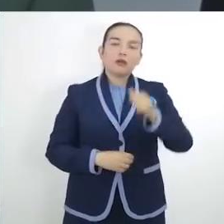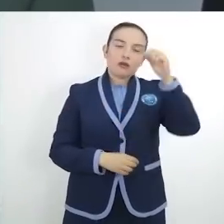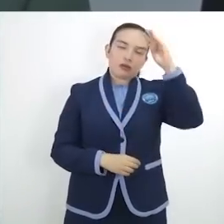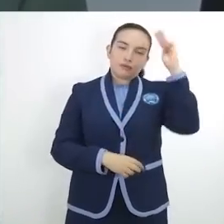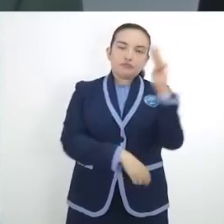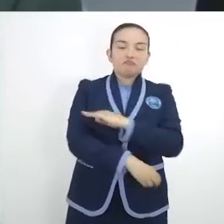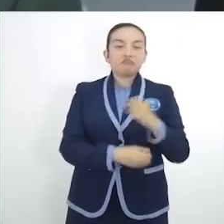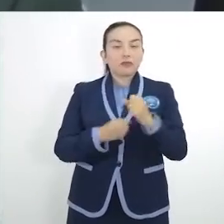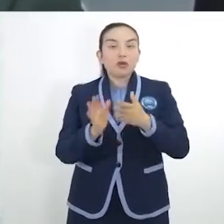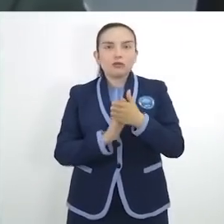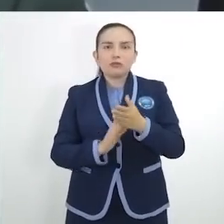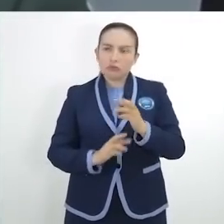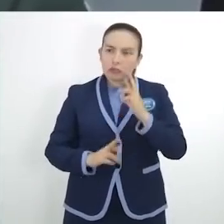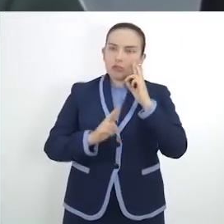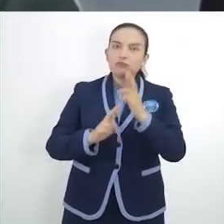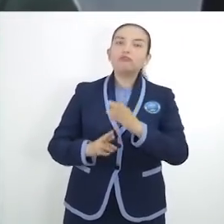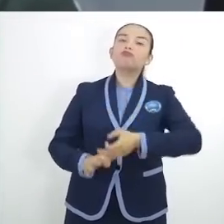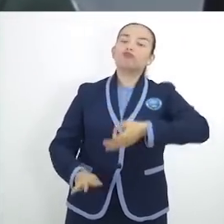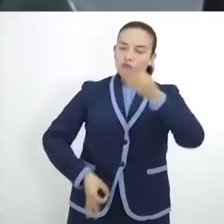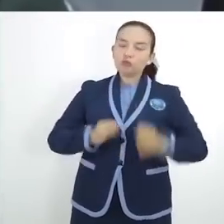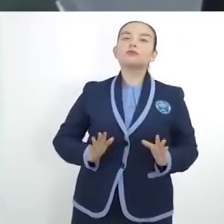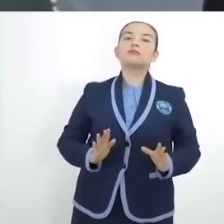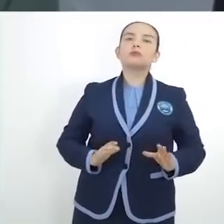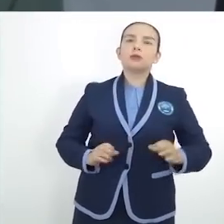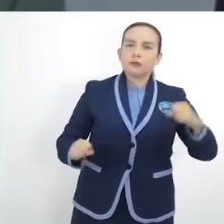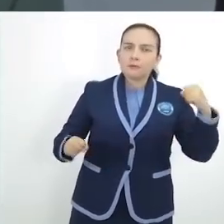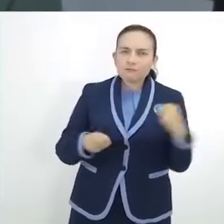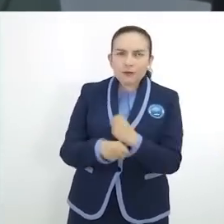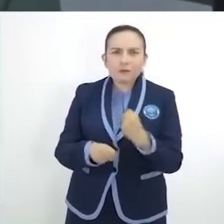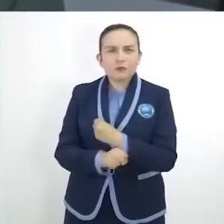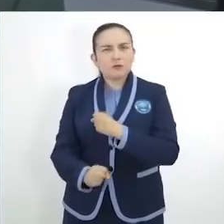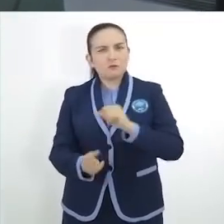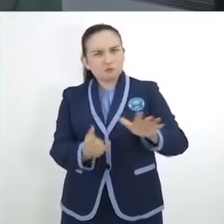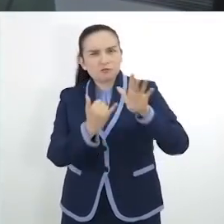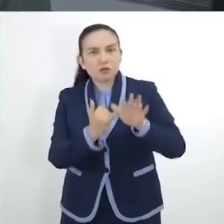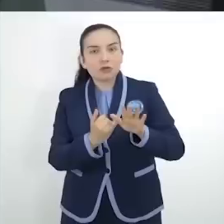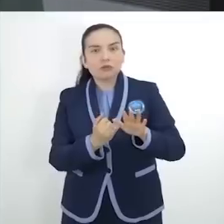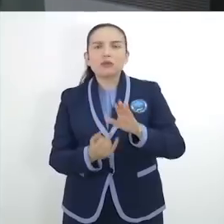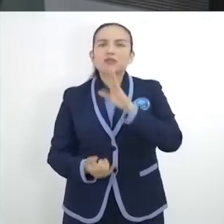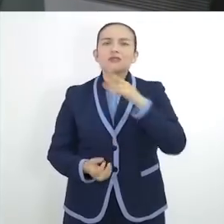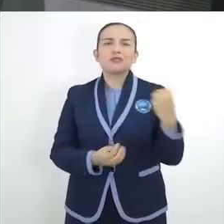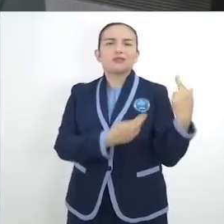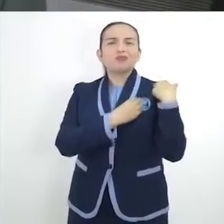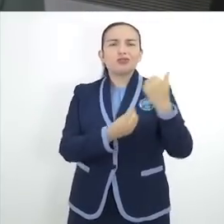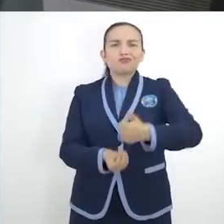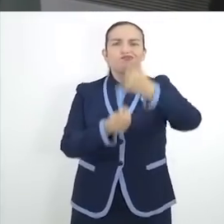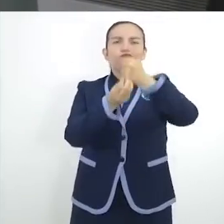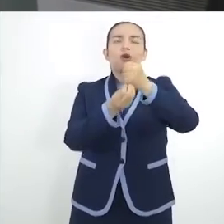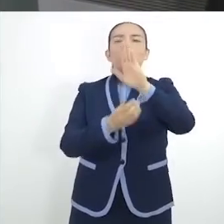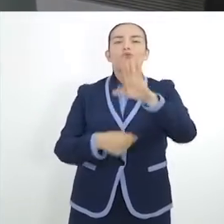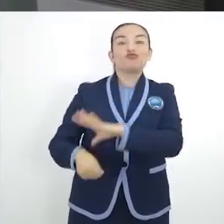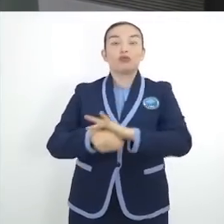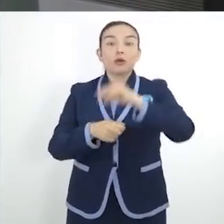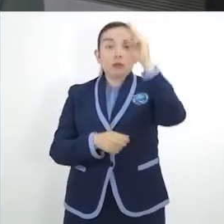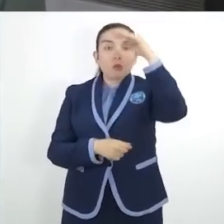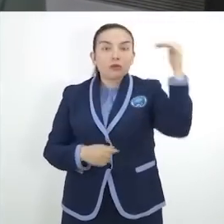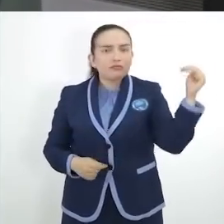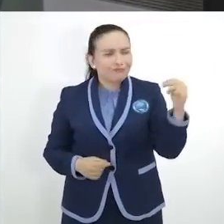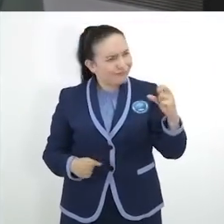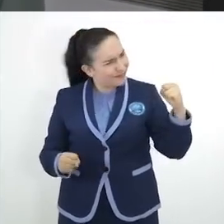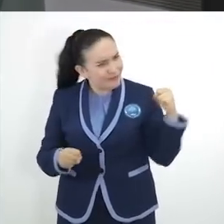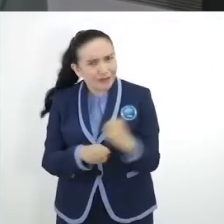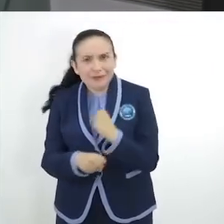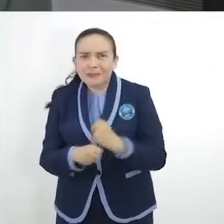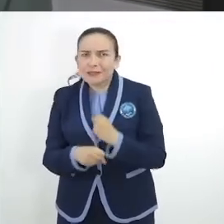que ha hecho la Fundación María Luisa de Moreno, en cabeza de su fundadora, la doctora María Luisa Piraquive, porque se ha entregado con